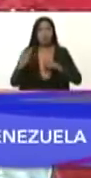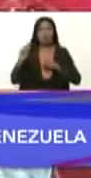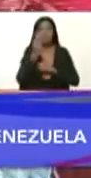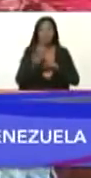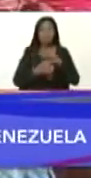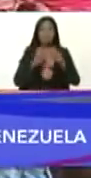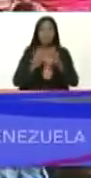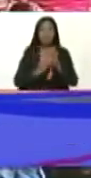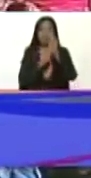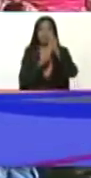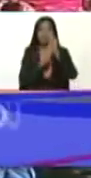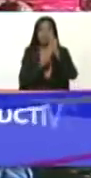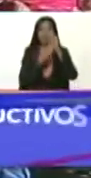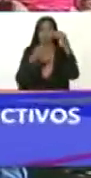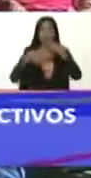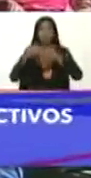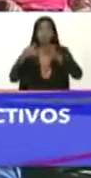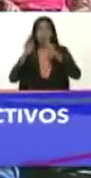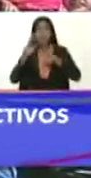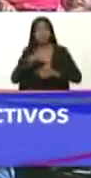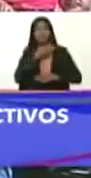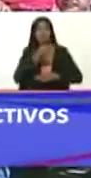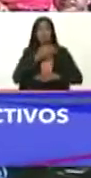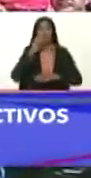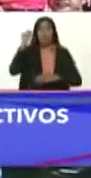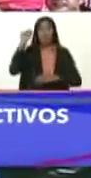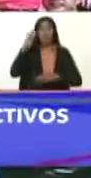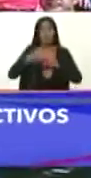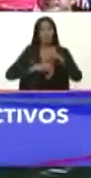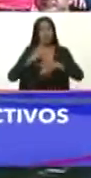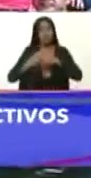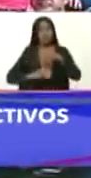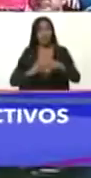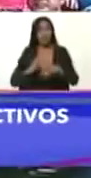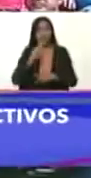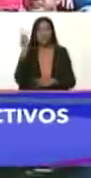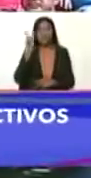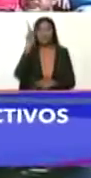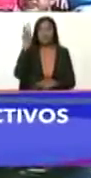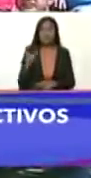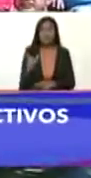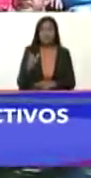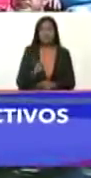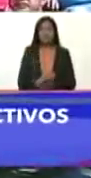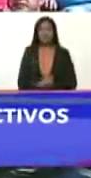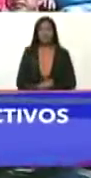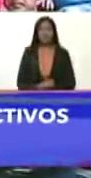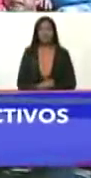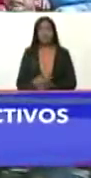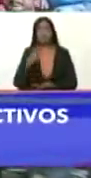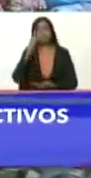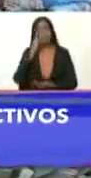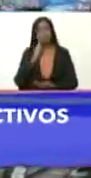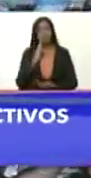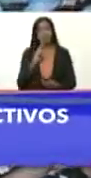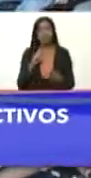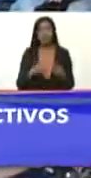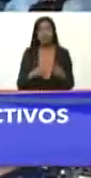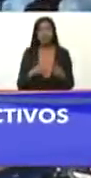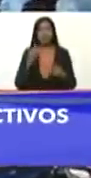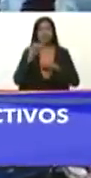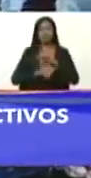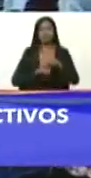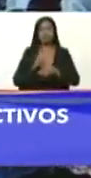principal instrumento para construir el socialismo productivo venezolano, bolivariano, del